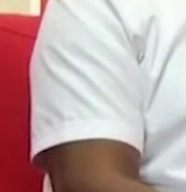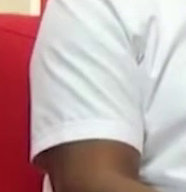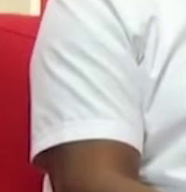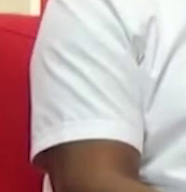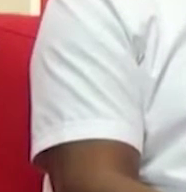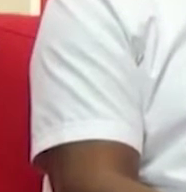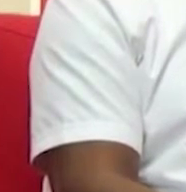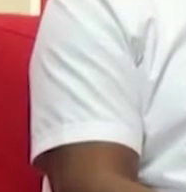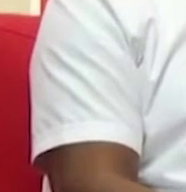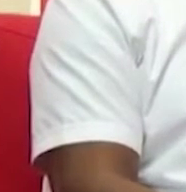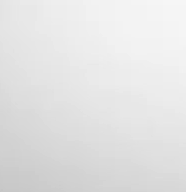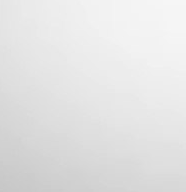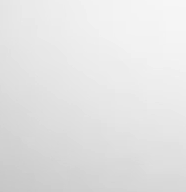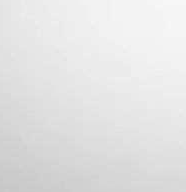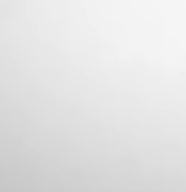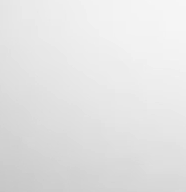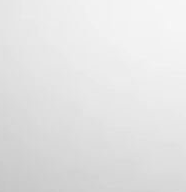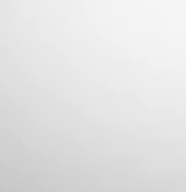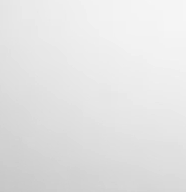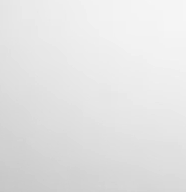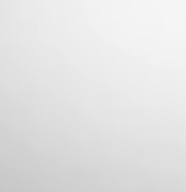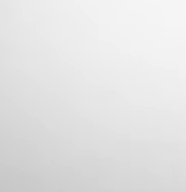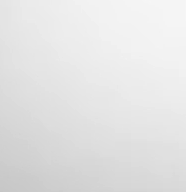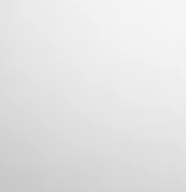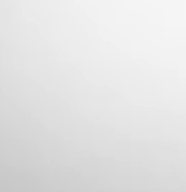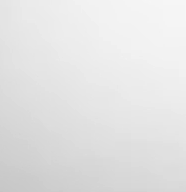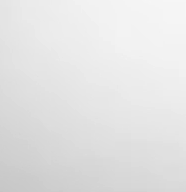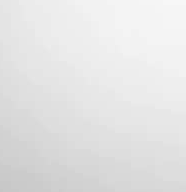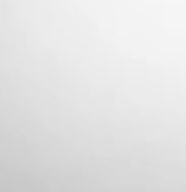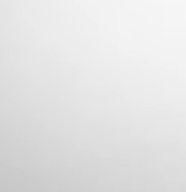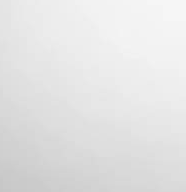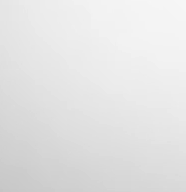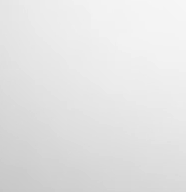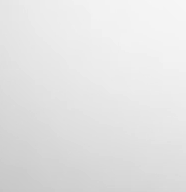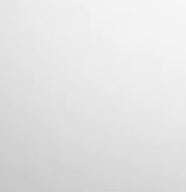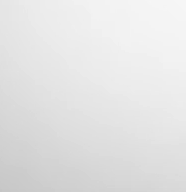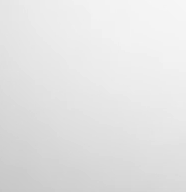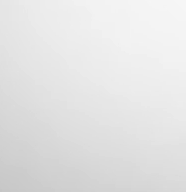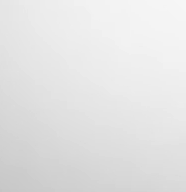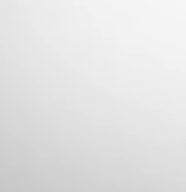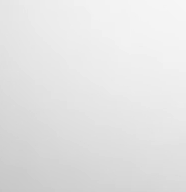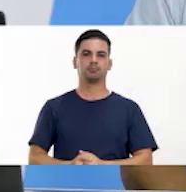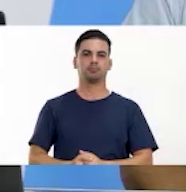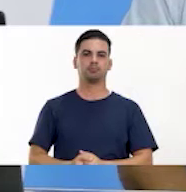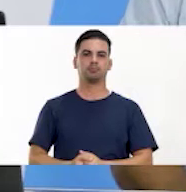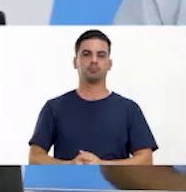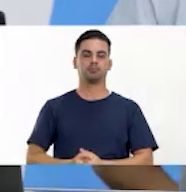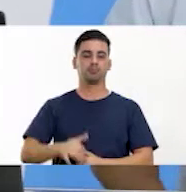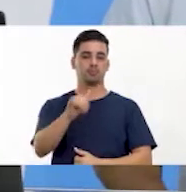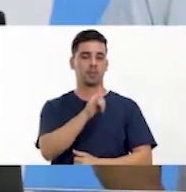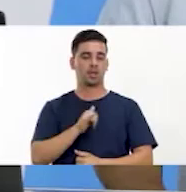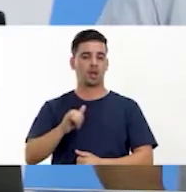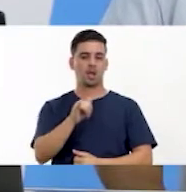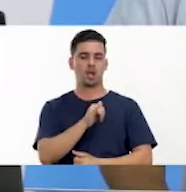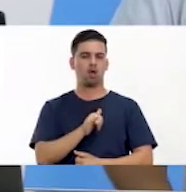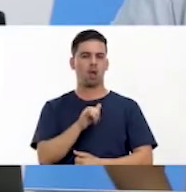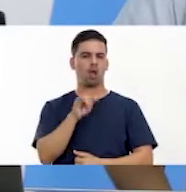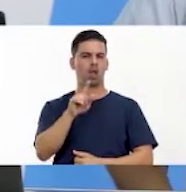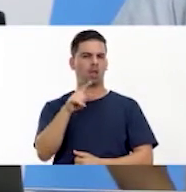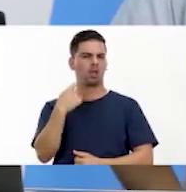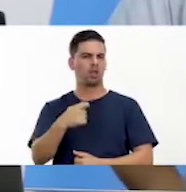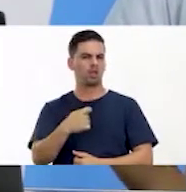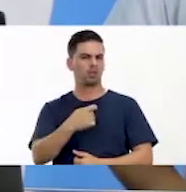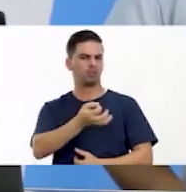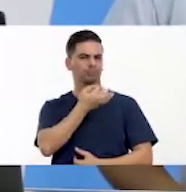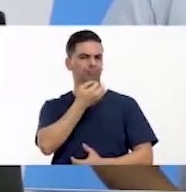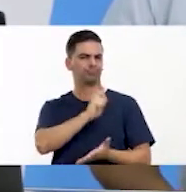sede en Estados Unidos. Igualmente, ustedes deberán